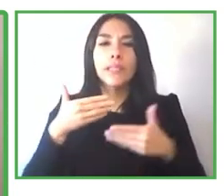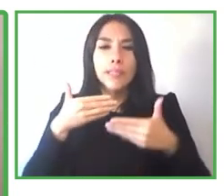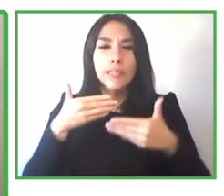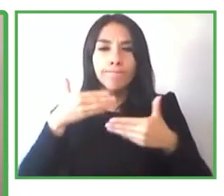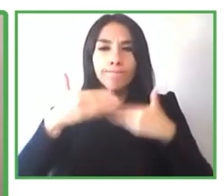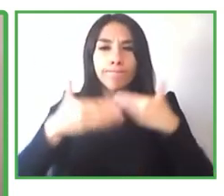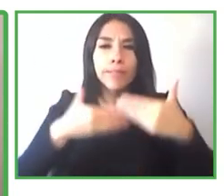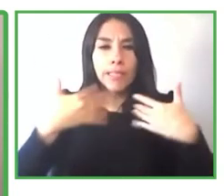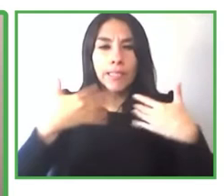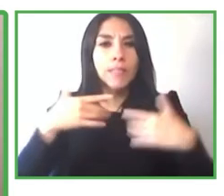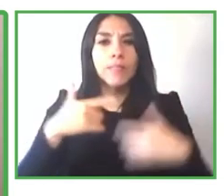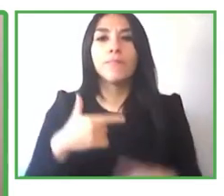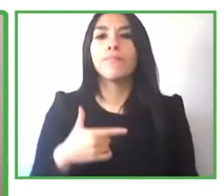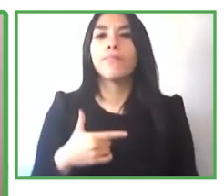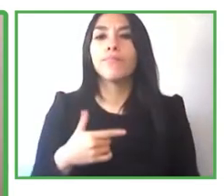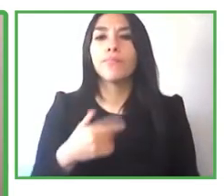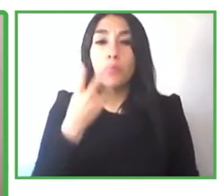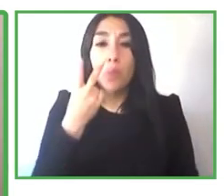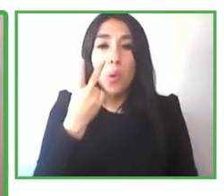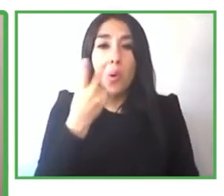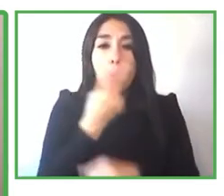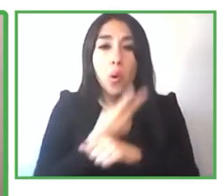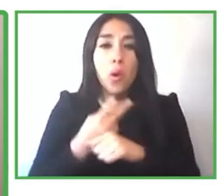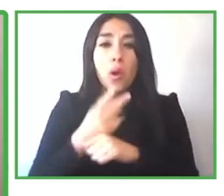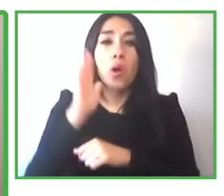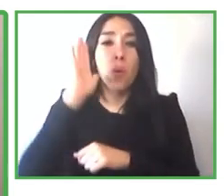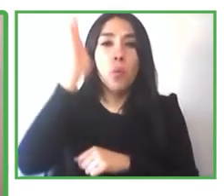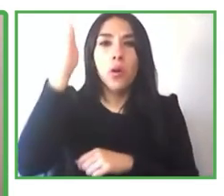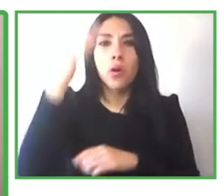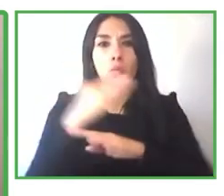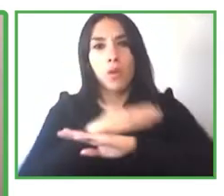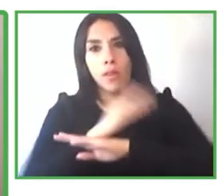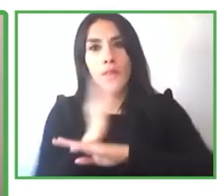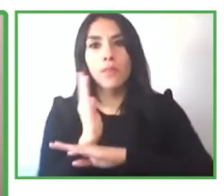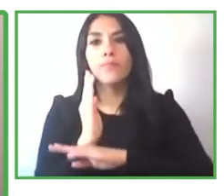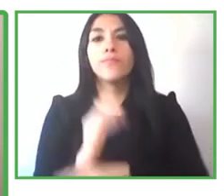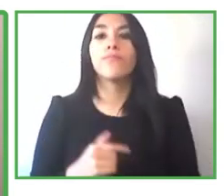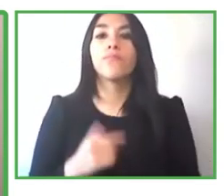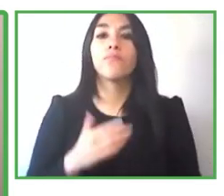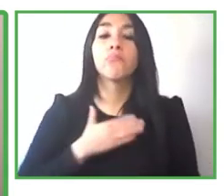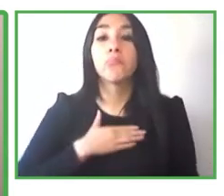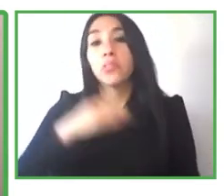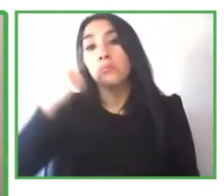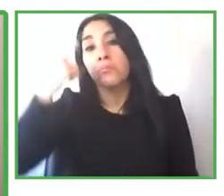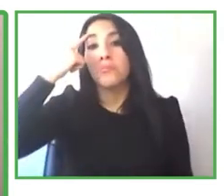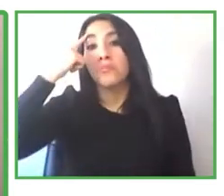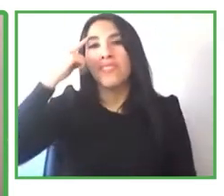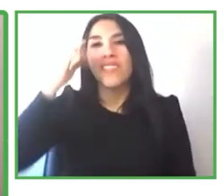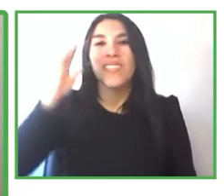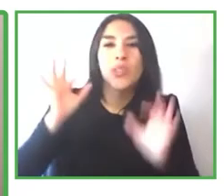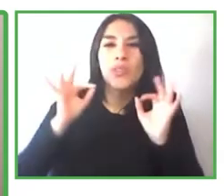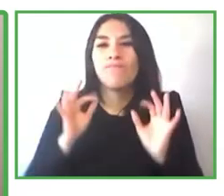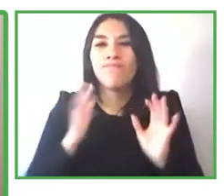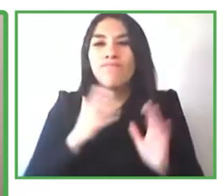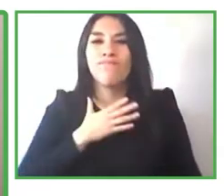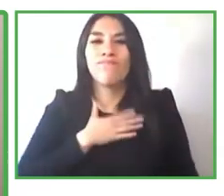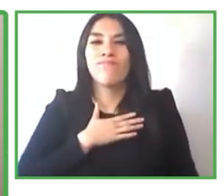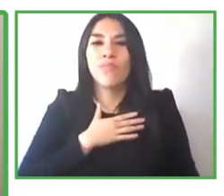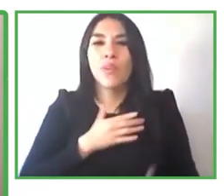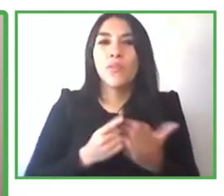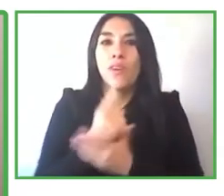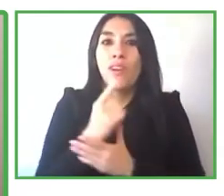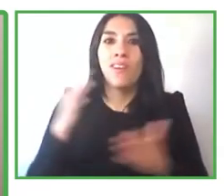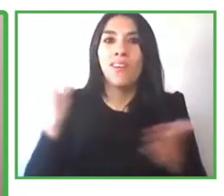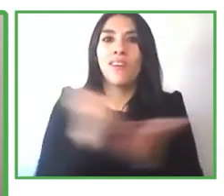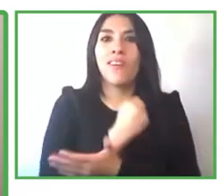tarde. Yo pensé que había perdido mi oportunidad en ese momento. Fue terrible. Y bueno,